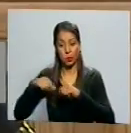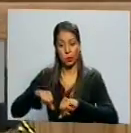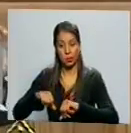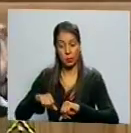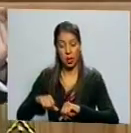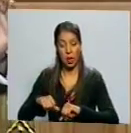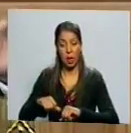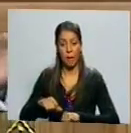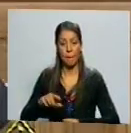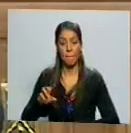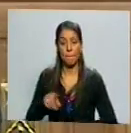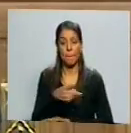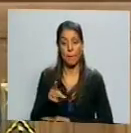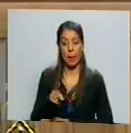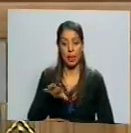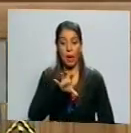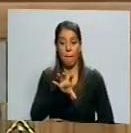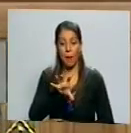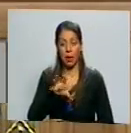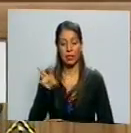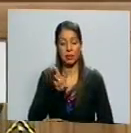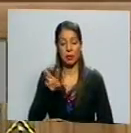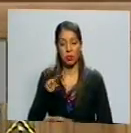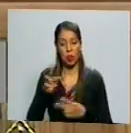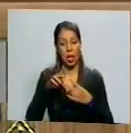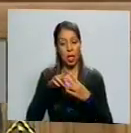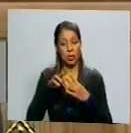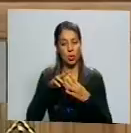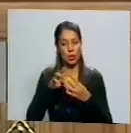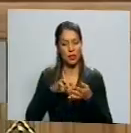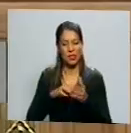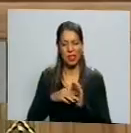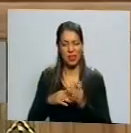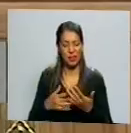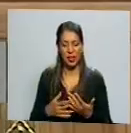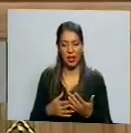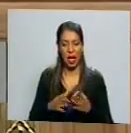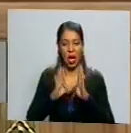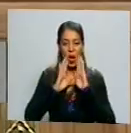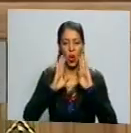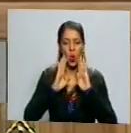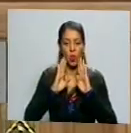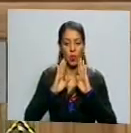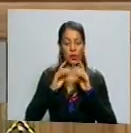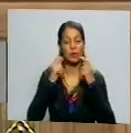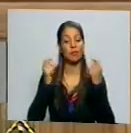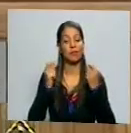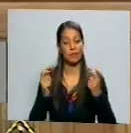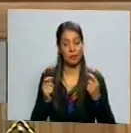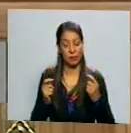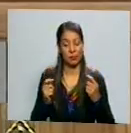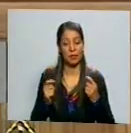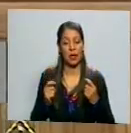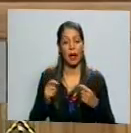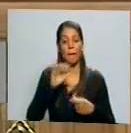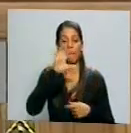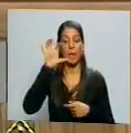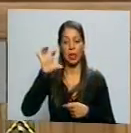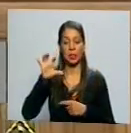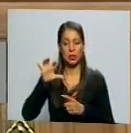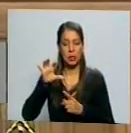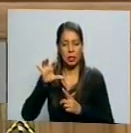a una patria, a una nación, porque ello lleva implícito una confesión de parte de que la agresión va a